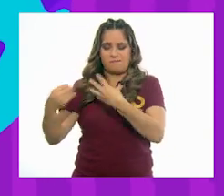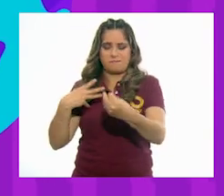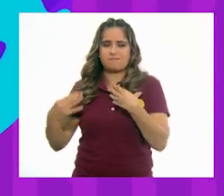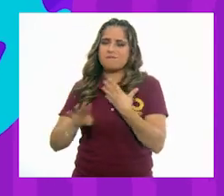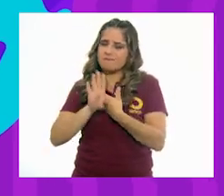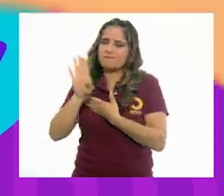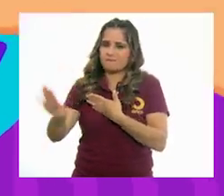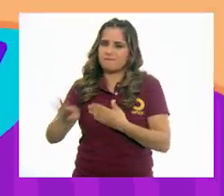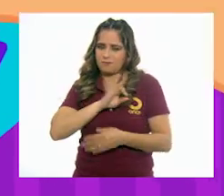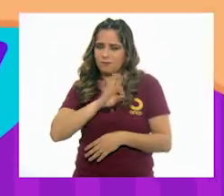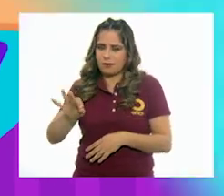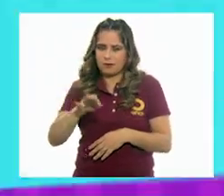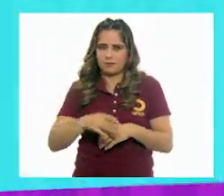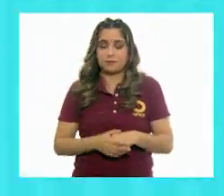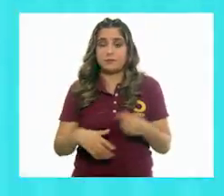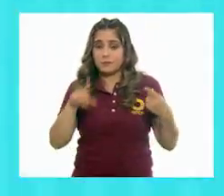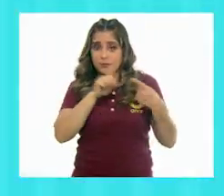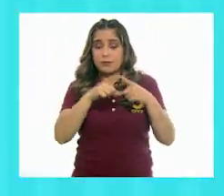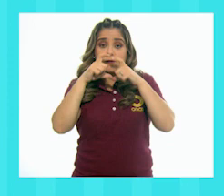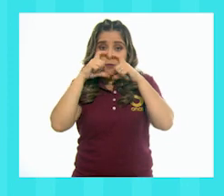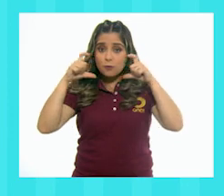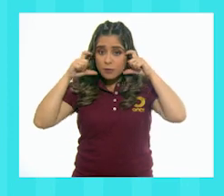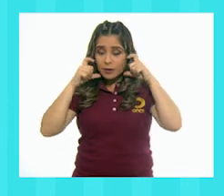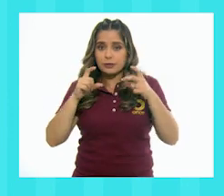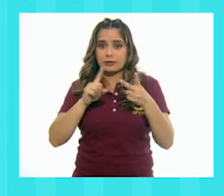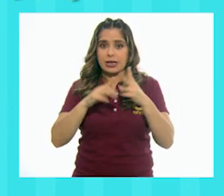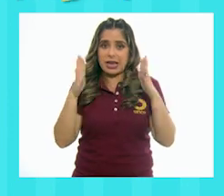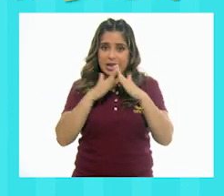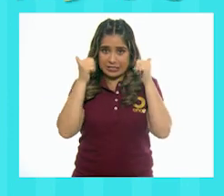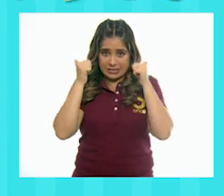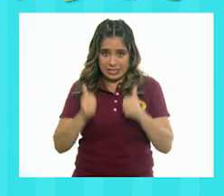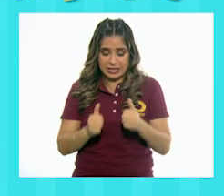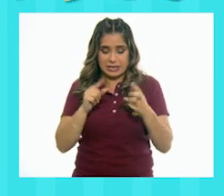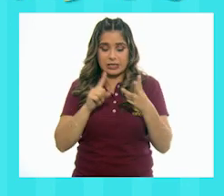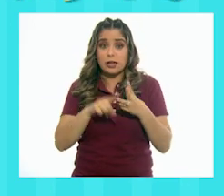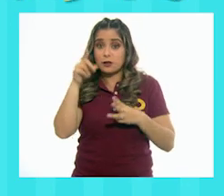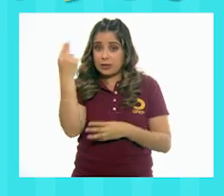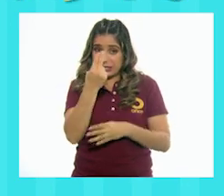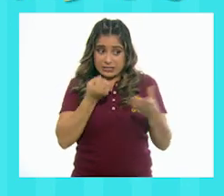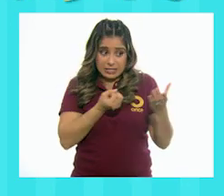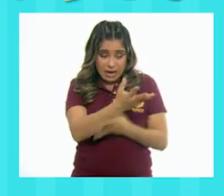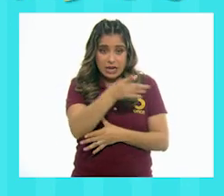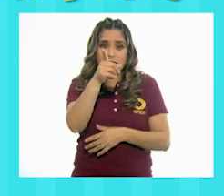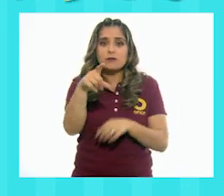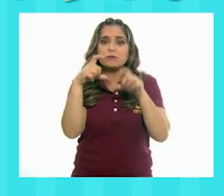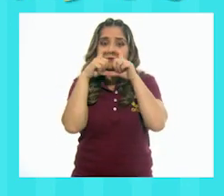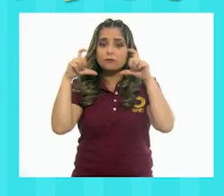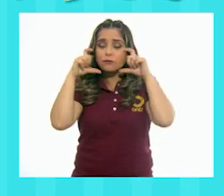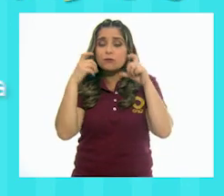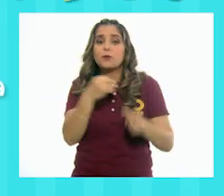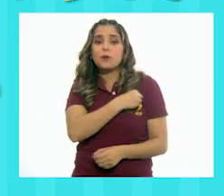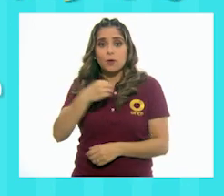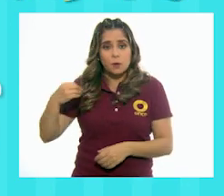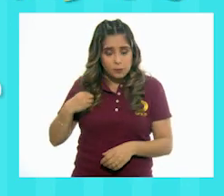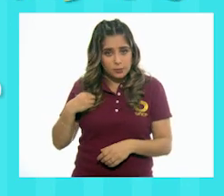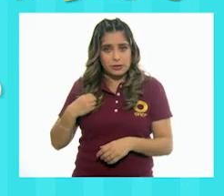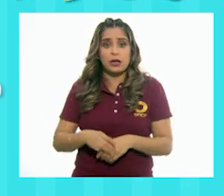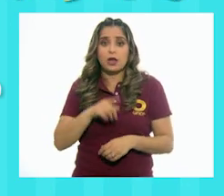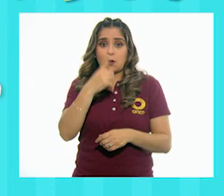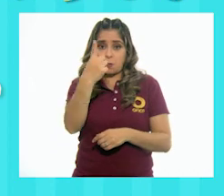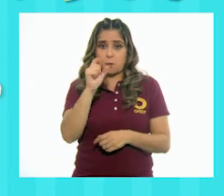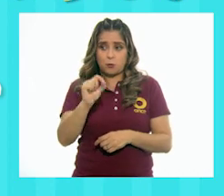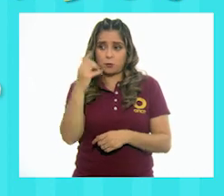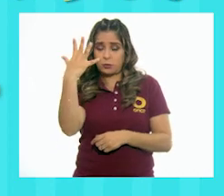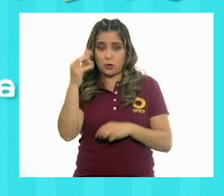contagiarnos. Utiliza cubrebocas. No salgas de casa. Si tienes que hacerlo, recuerda que es obligatorio utilizarlo. Mantén